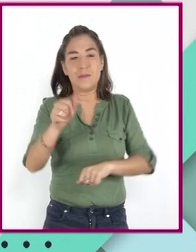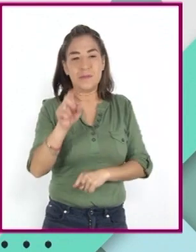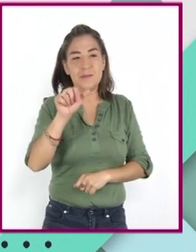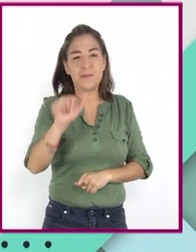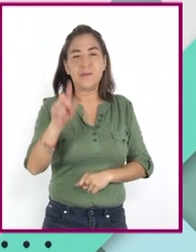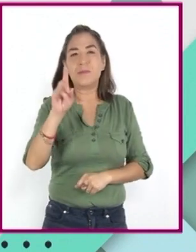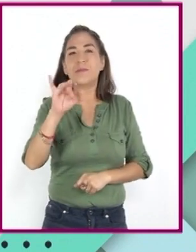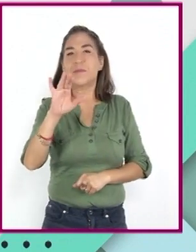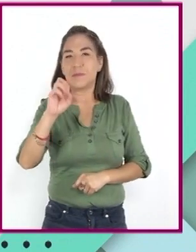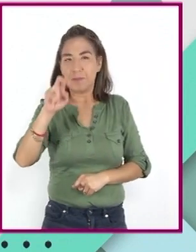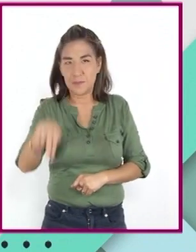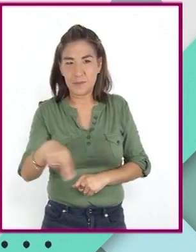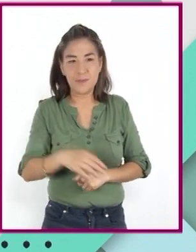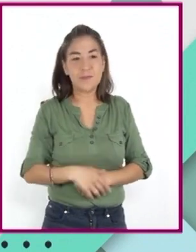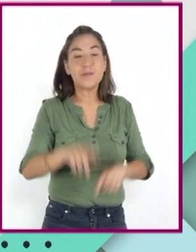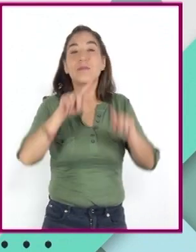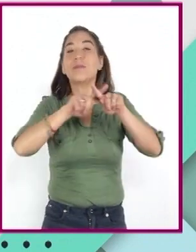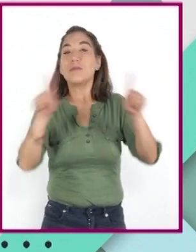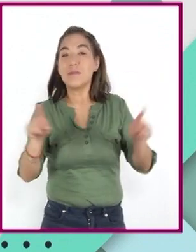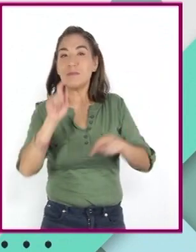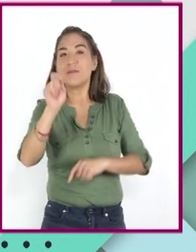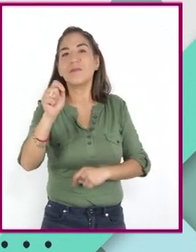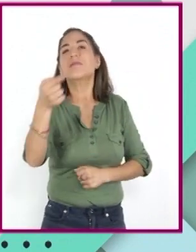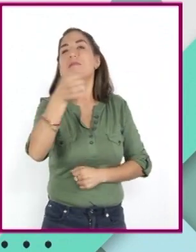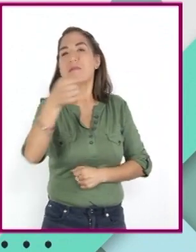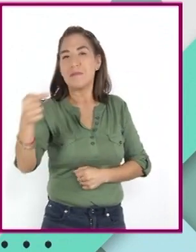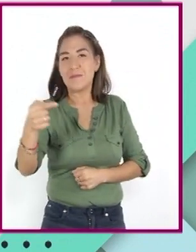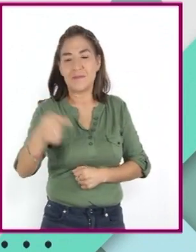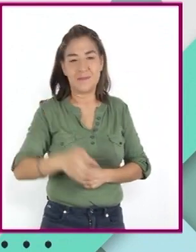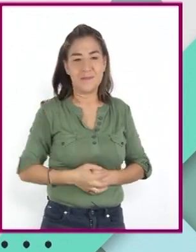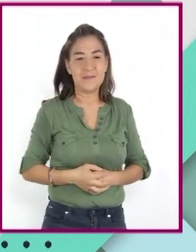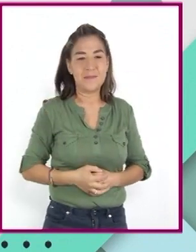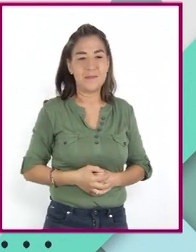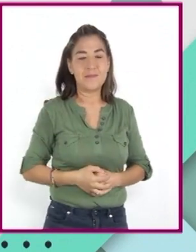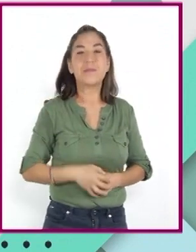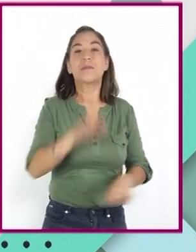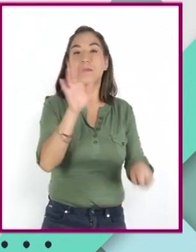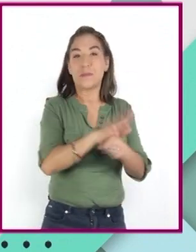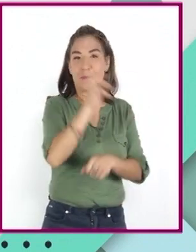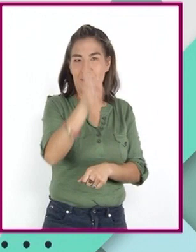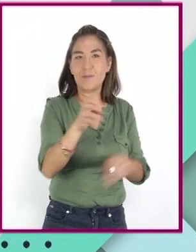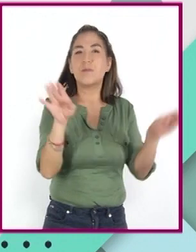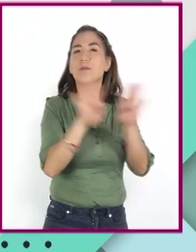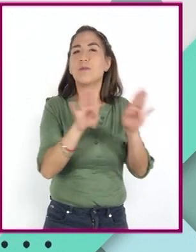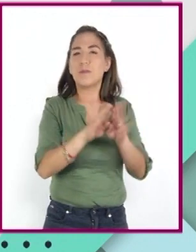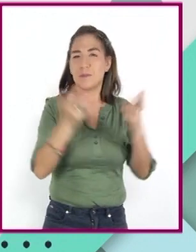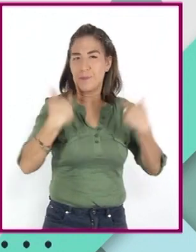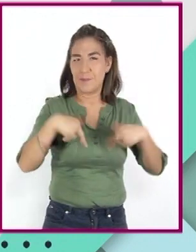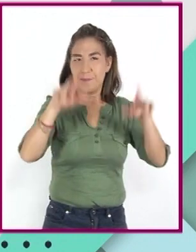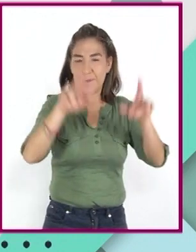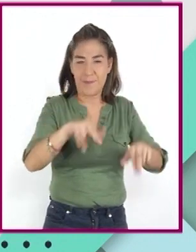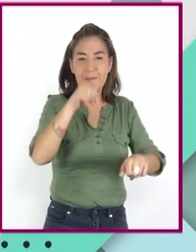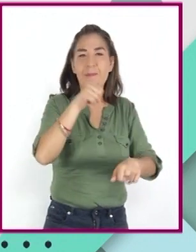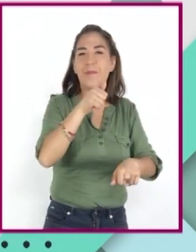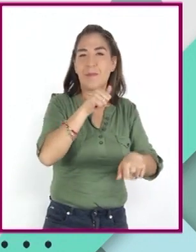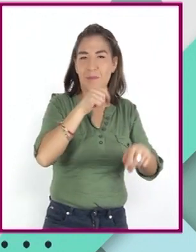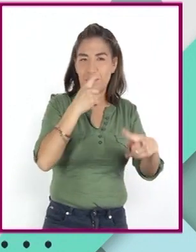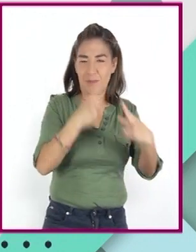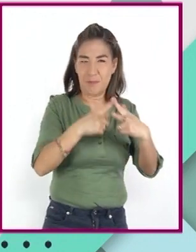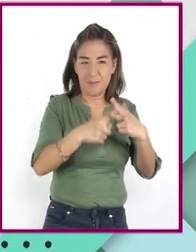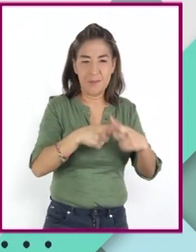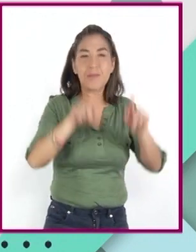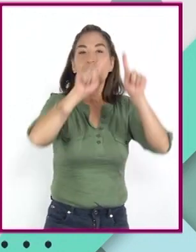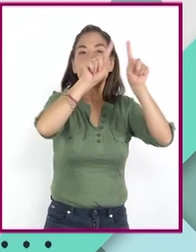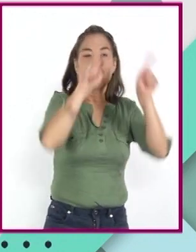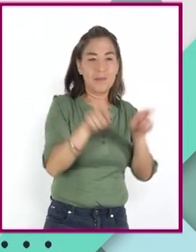y diferencia a una resta. Por lo que escribimos la expresión algebraica como